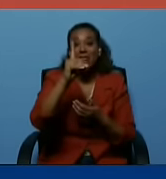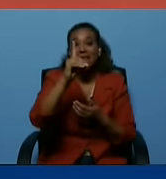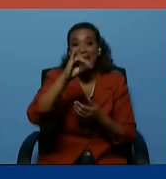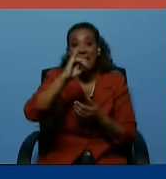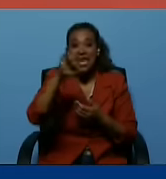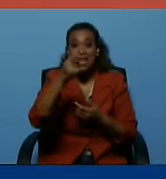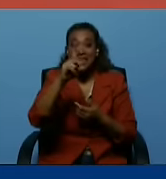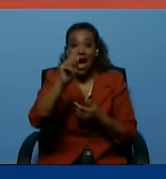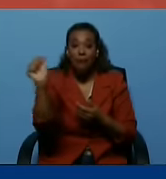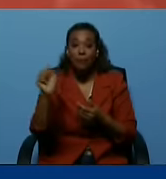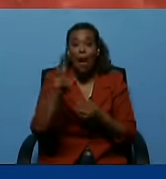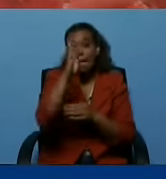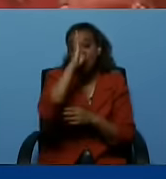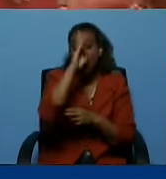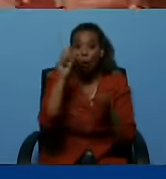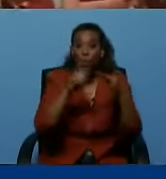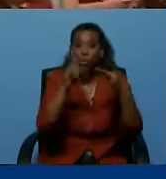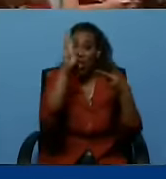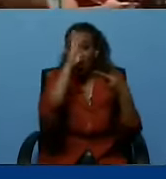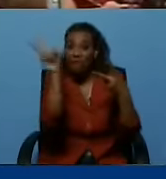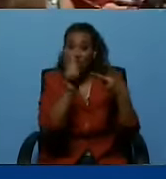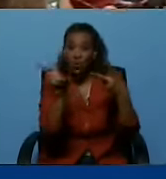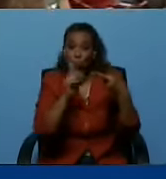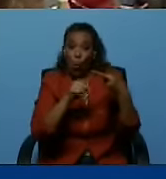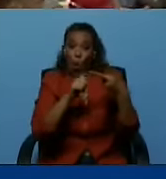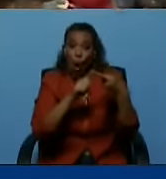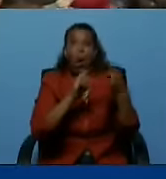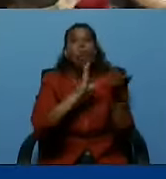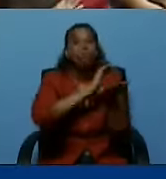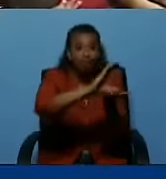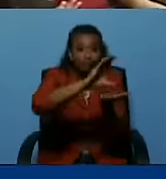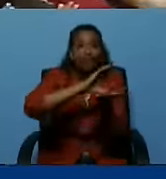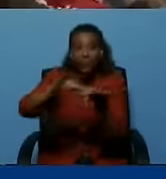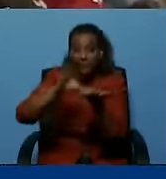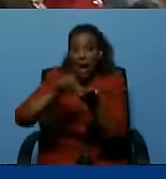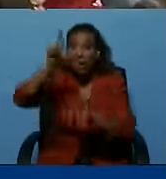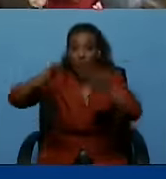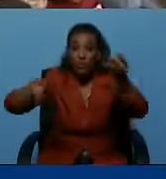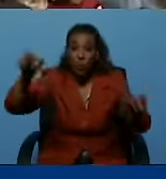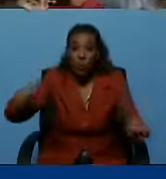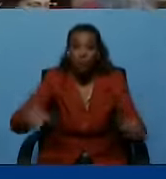El Banco de Venezuela, que sigue entregando sus financiamientos en Prendebem.